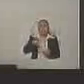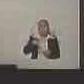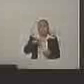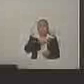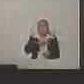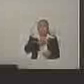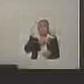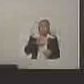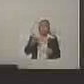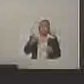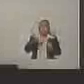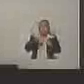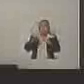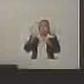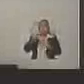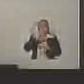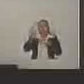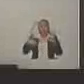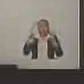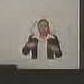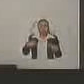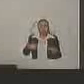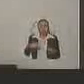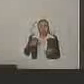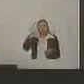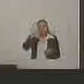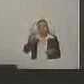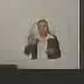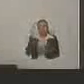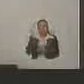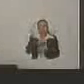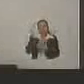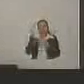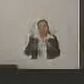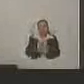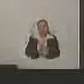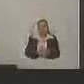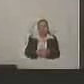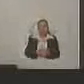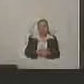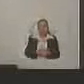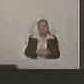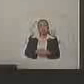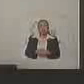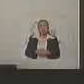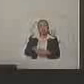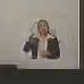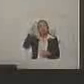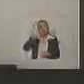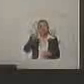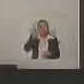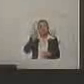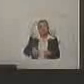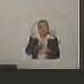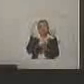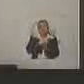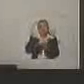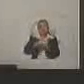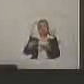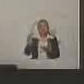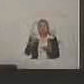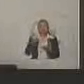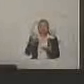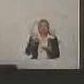los ciudadanos, tenemos la facultad para hacer las cosas diferentes. Para que realmente podamos hacer transparencia, también